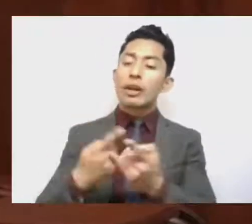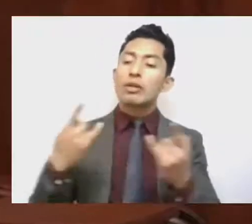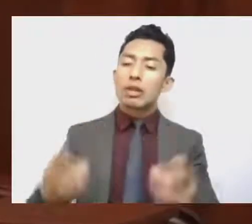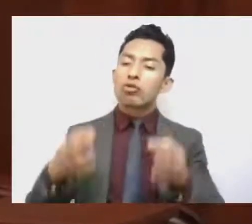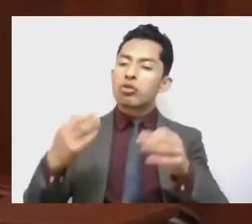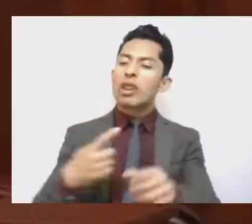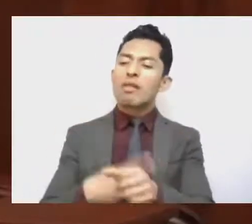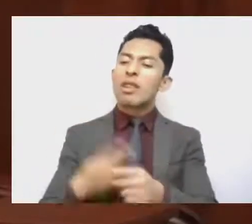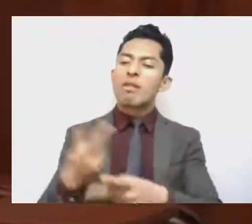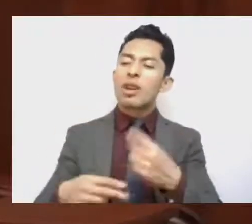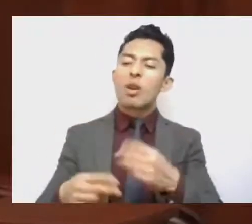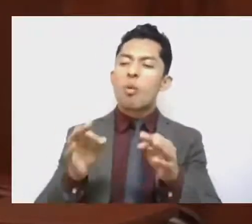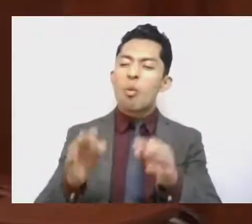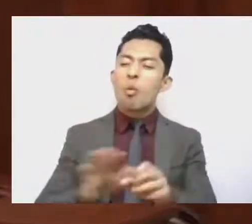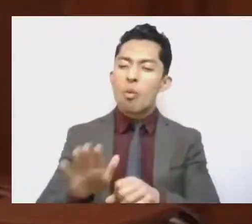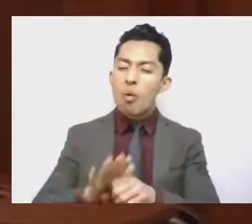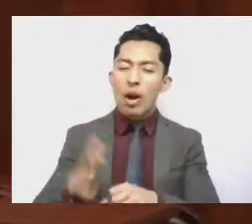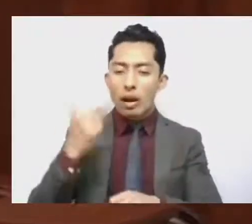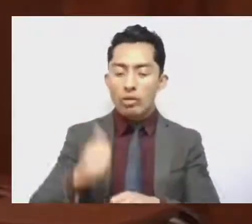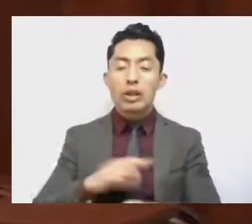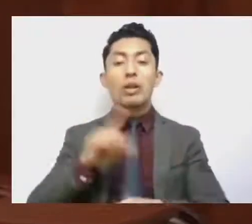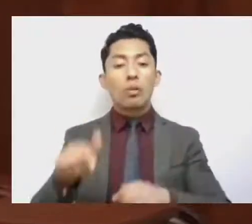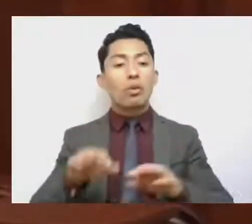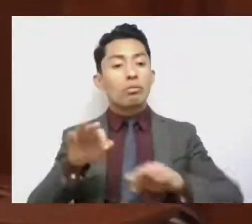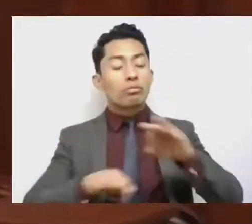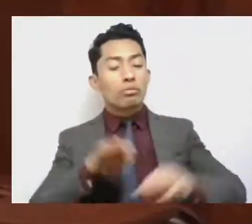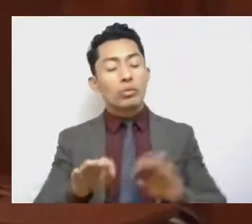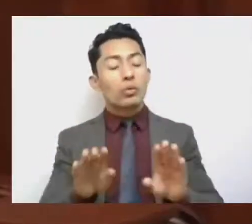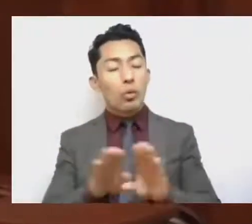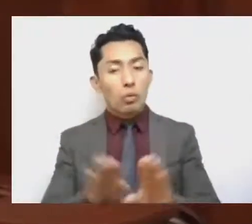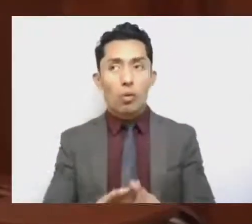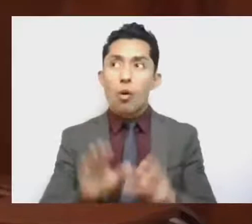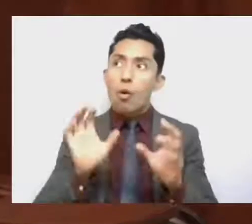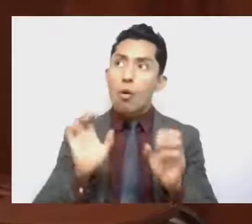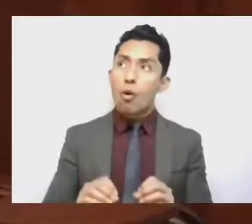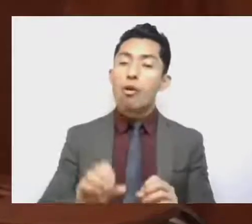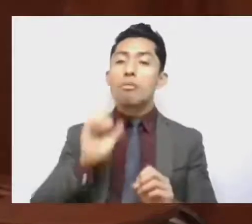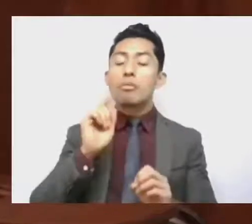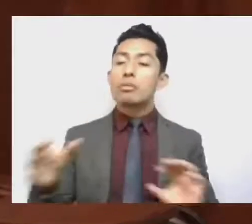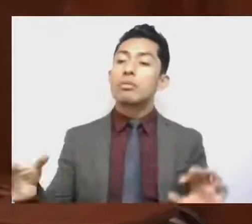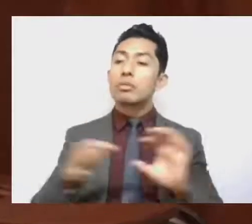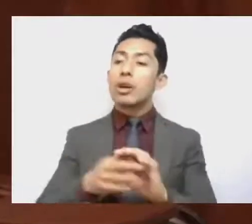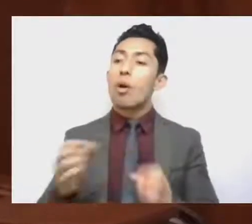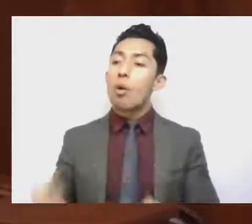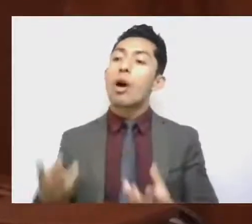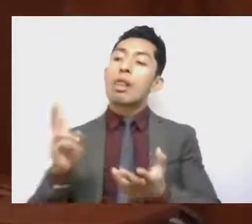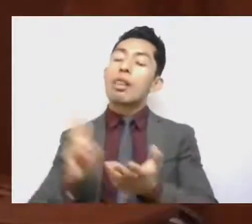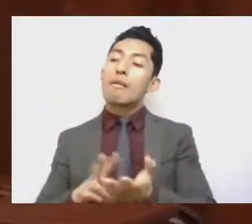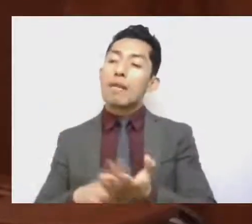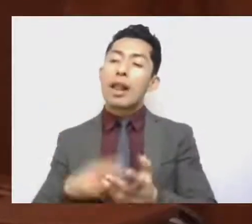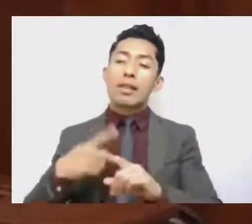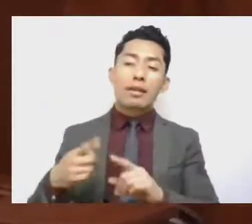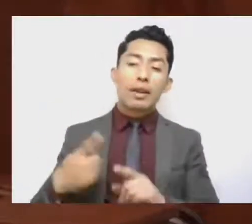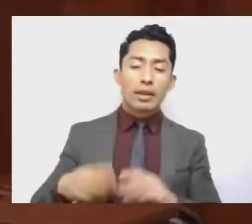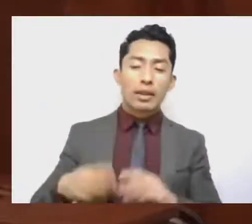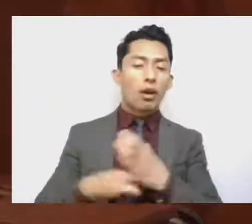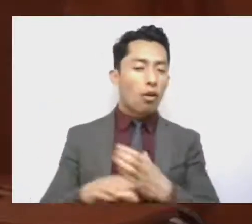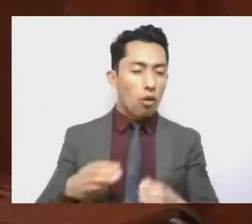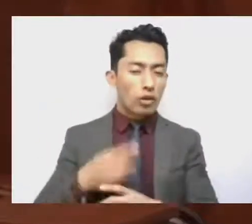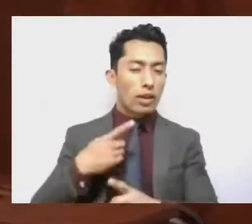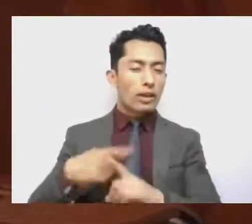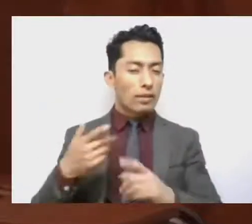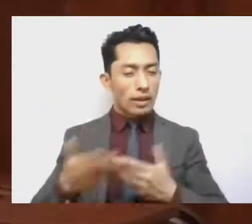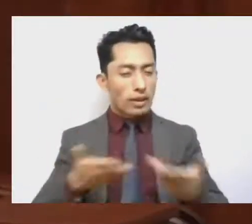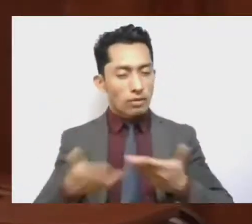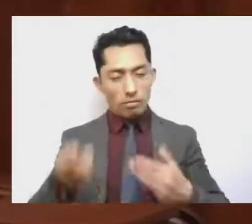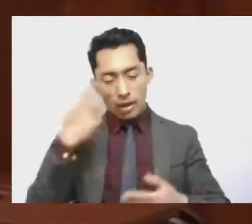enfermedad, estimar la efectividad clínica o la relación de costo-efectividad de los productos o servicios de